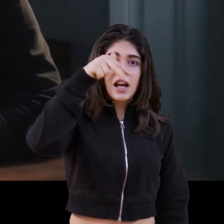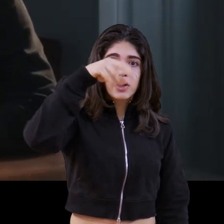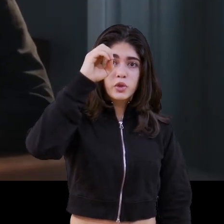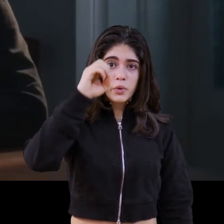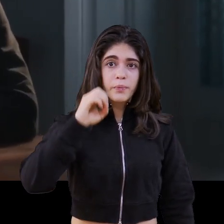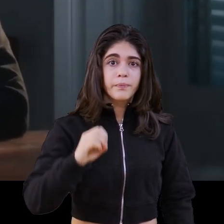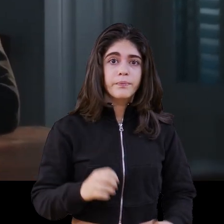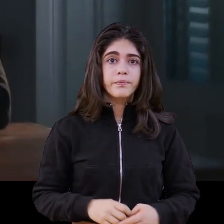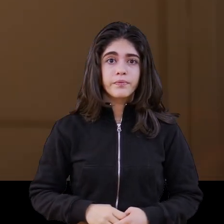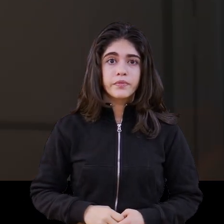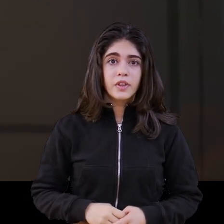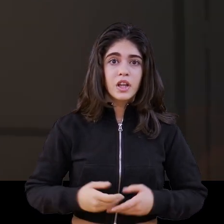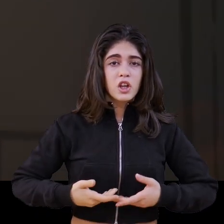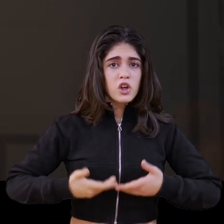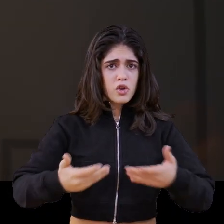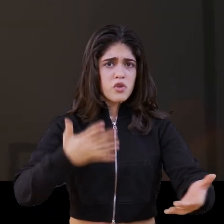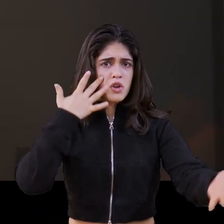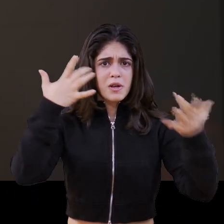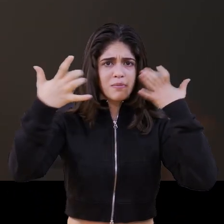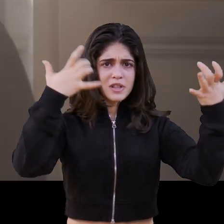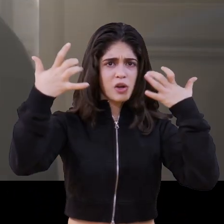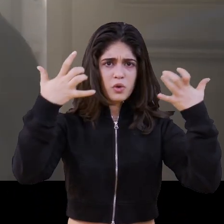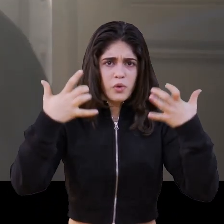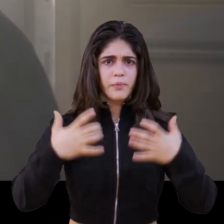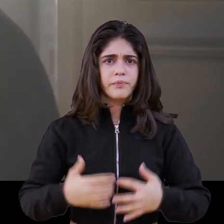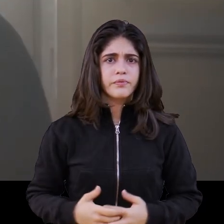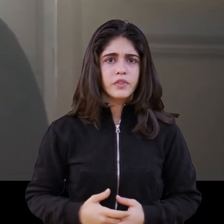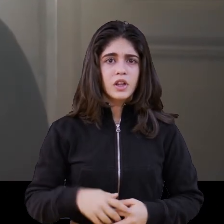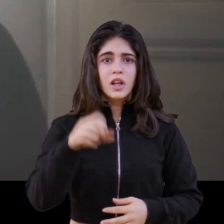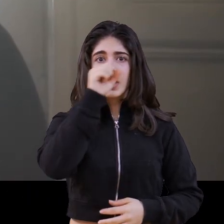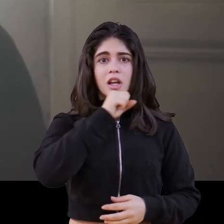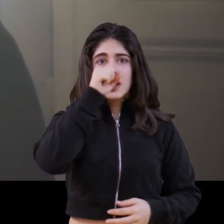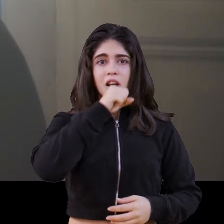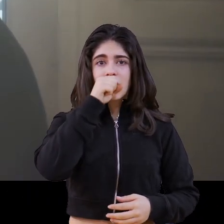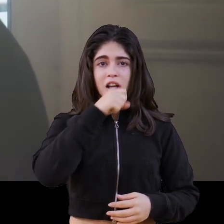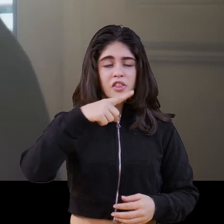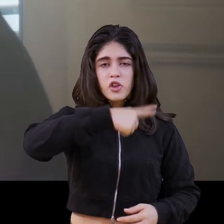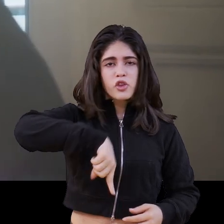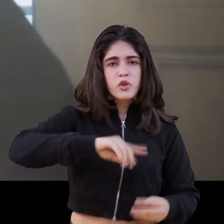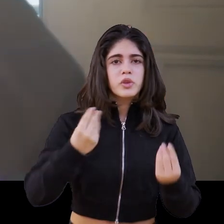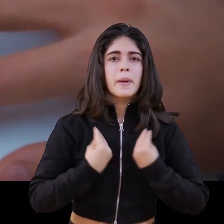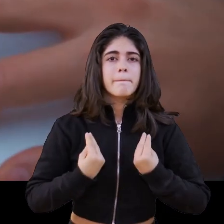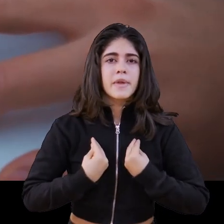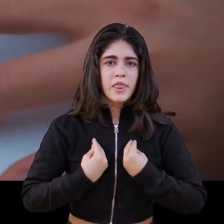Teatro a partir de las 8 y media de la noche, en un concierto lleno de poesía y éxitos musicales.